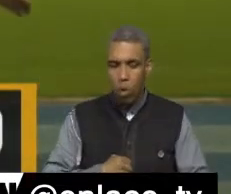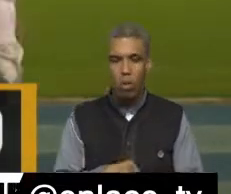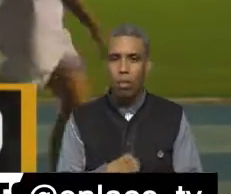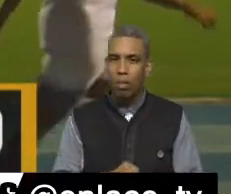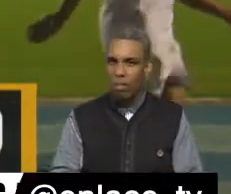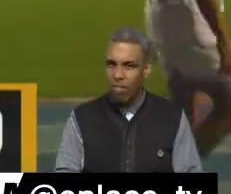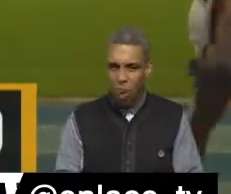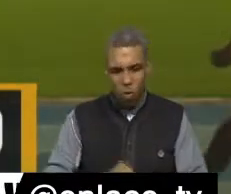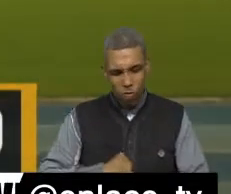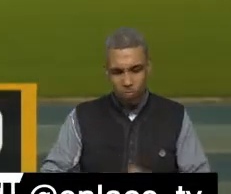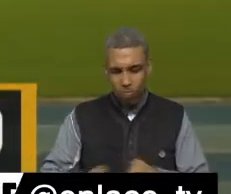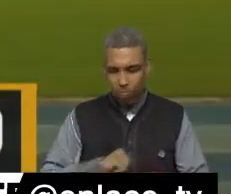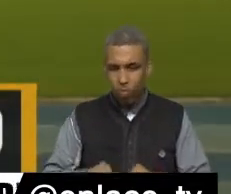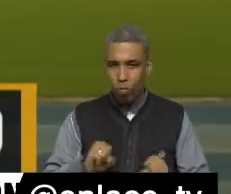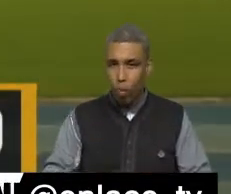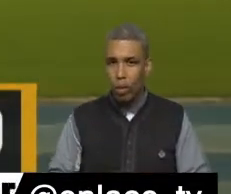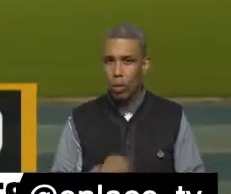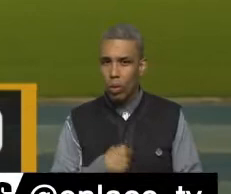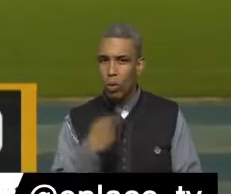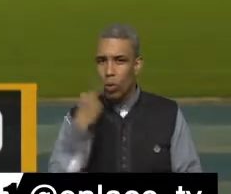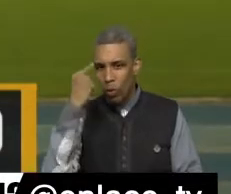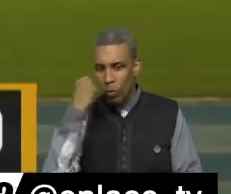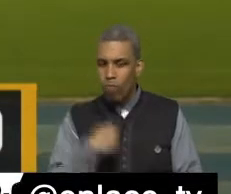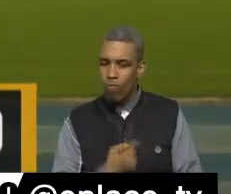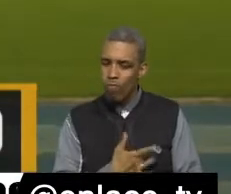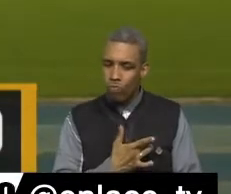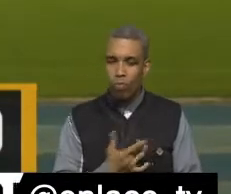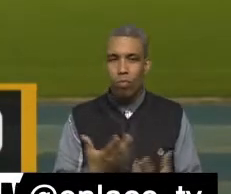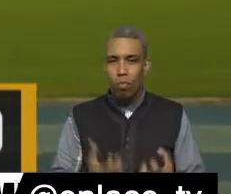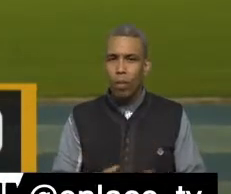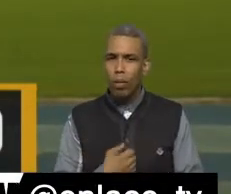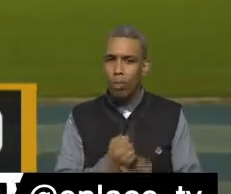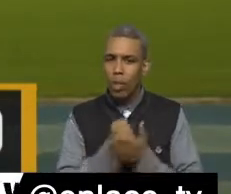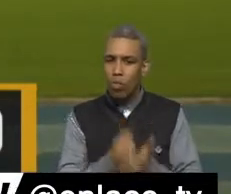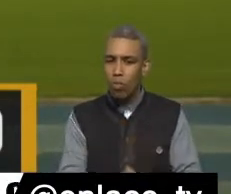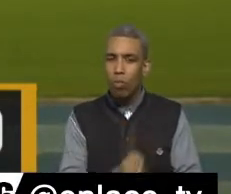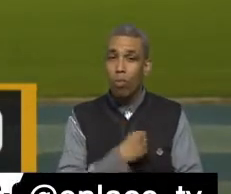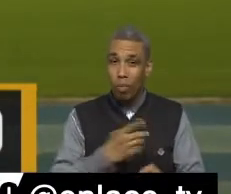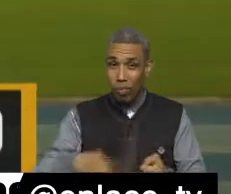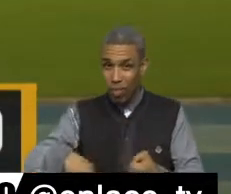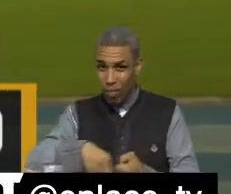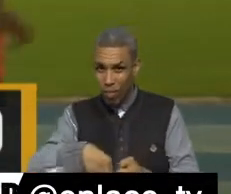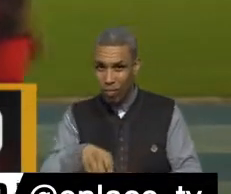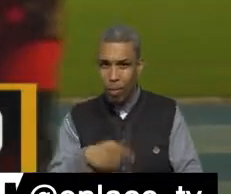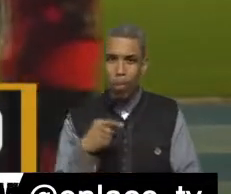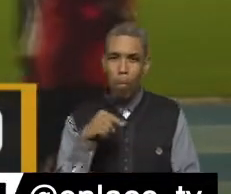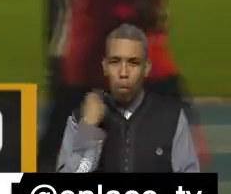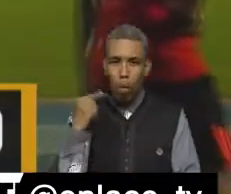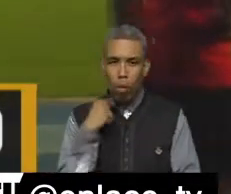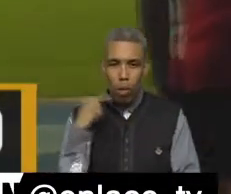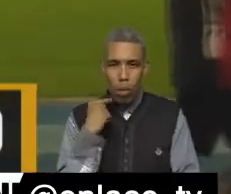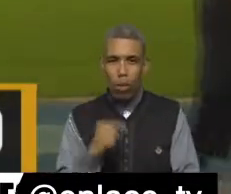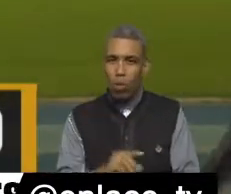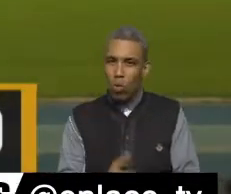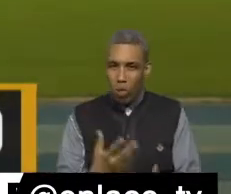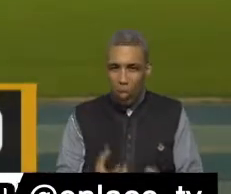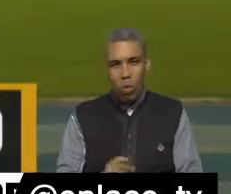para obviamente poder ayudar a que el equipo retome un camino ganador, un camino